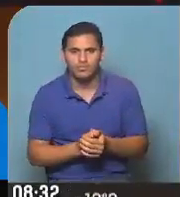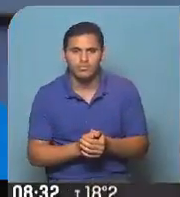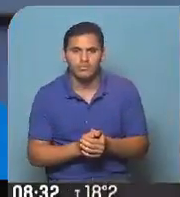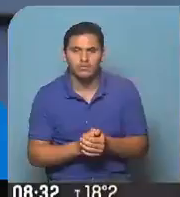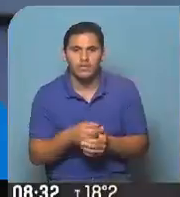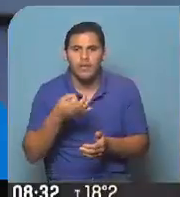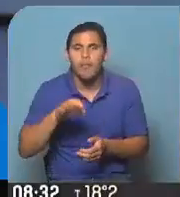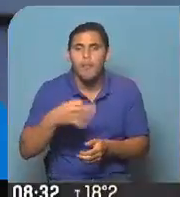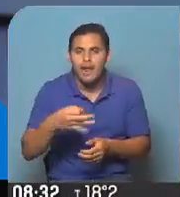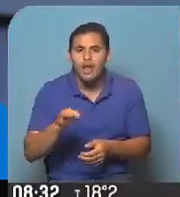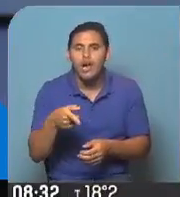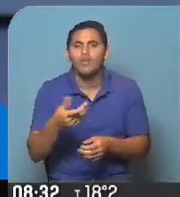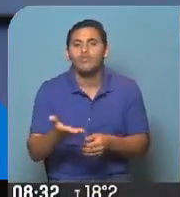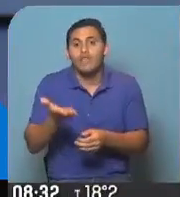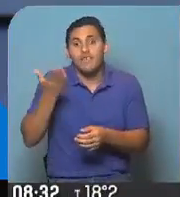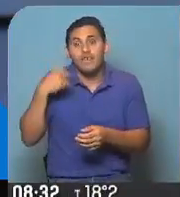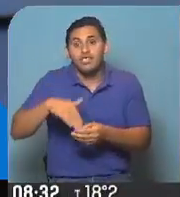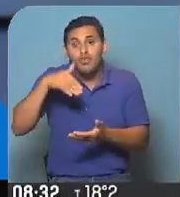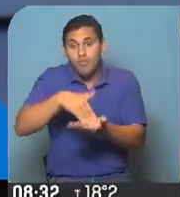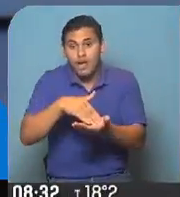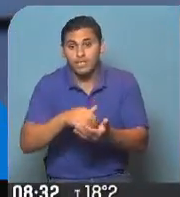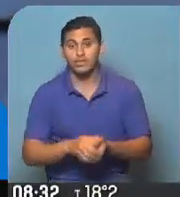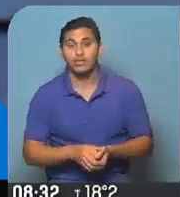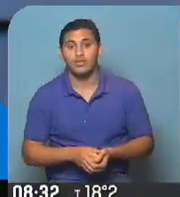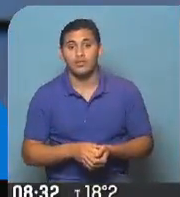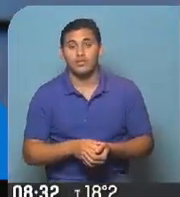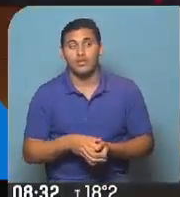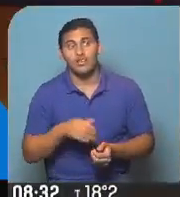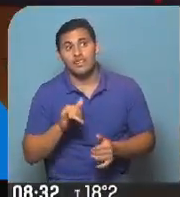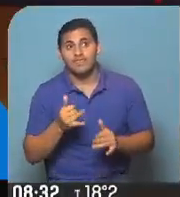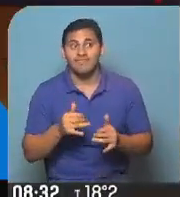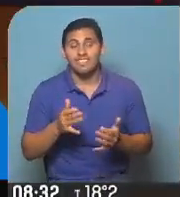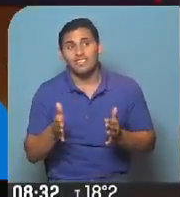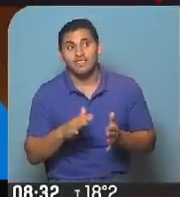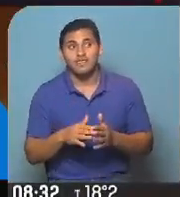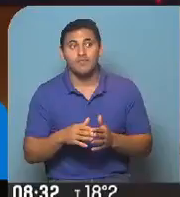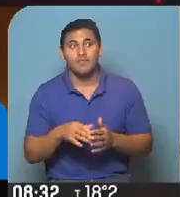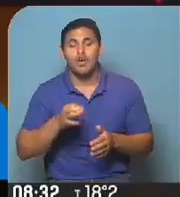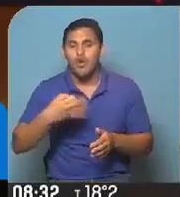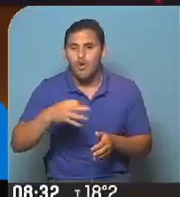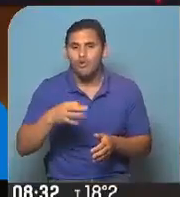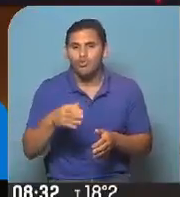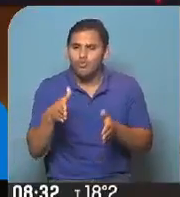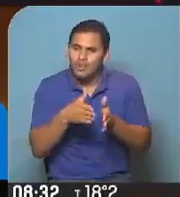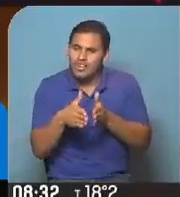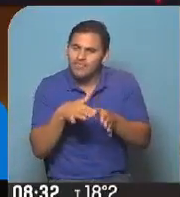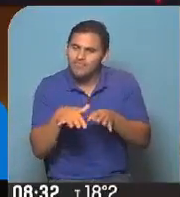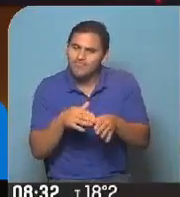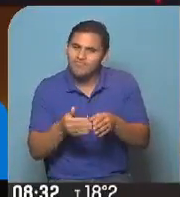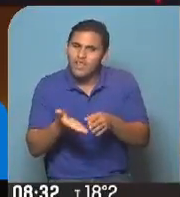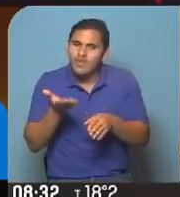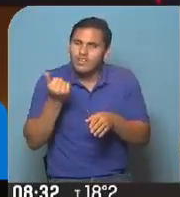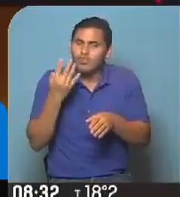se espera también un números altos de inflación el pico fue recién seis y medio septiembre octubre estaremos cercano a cuatro y